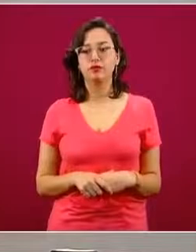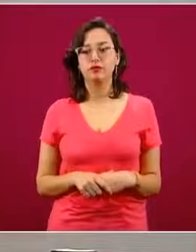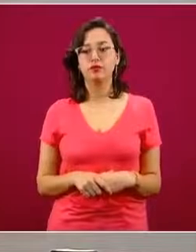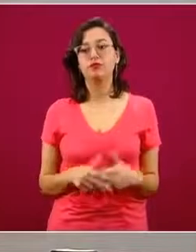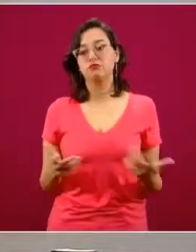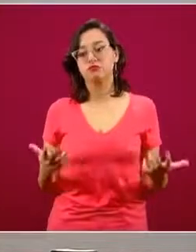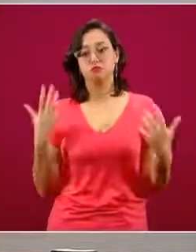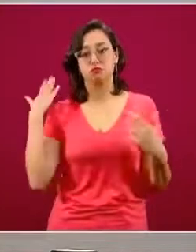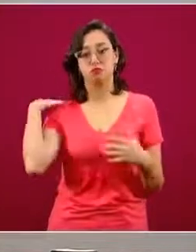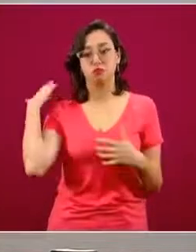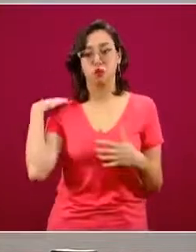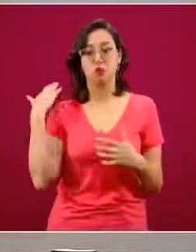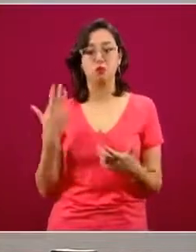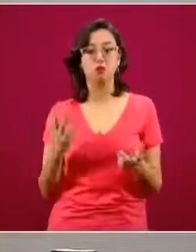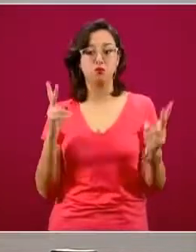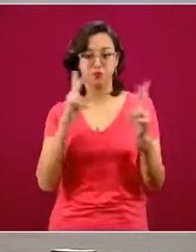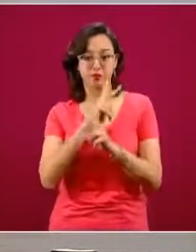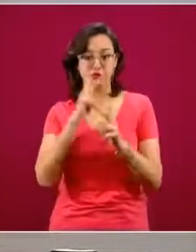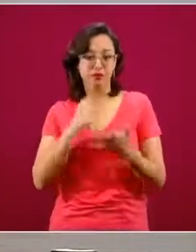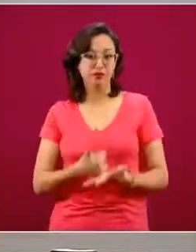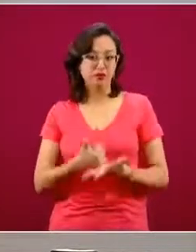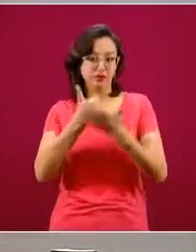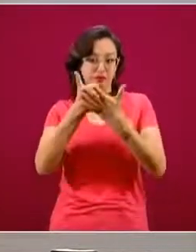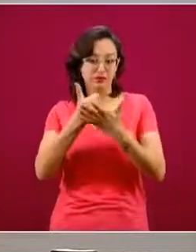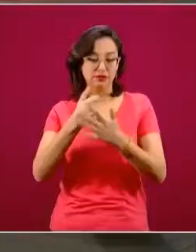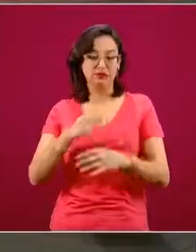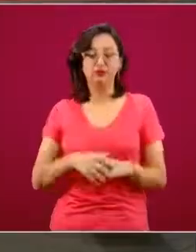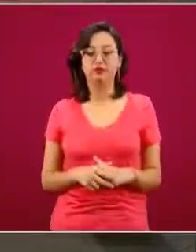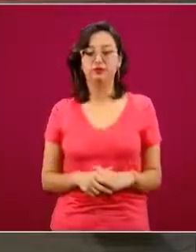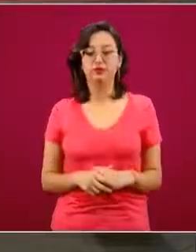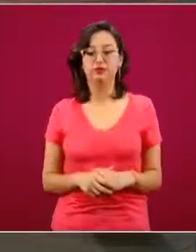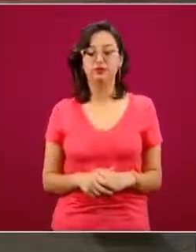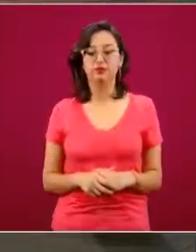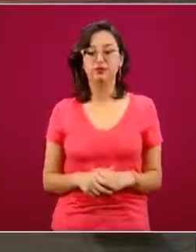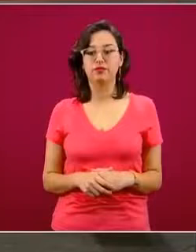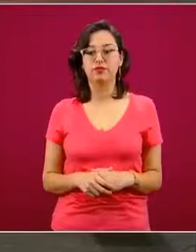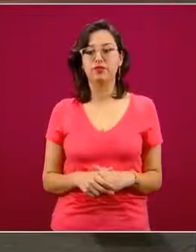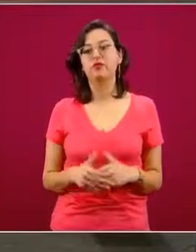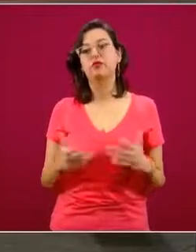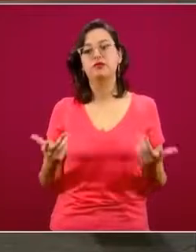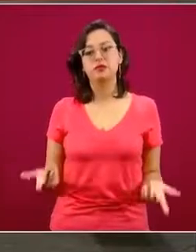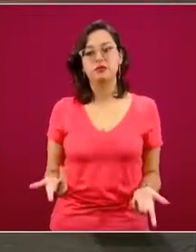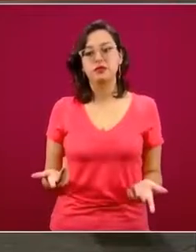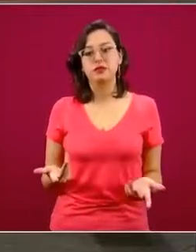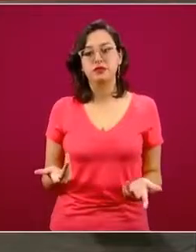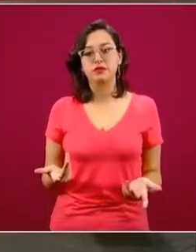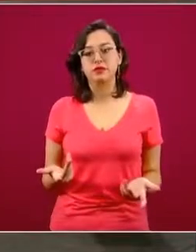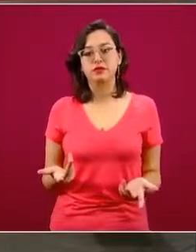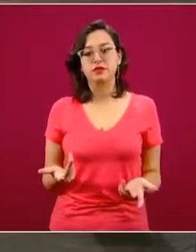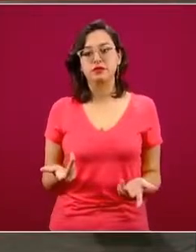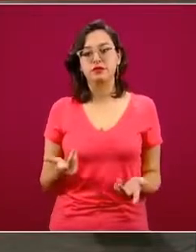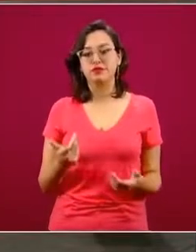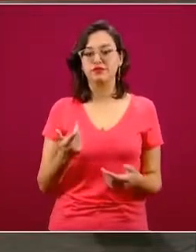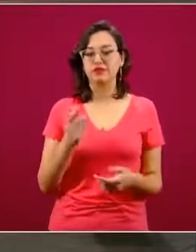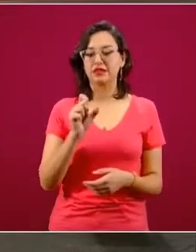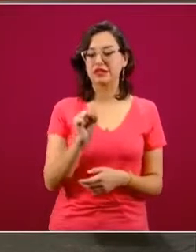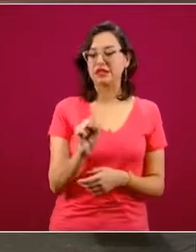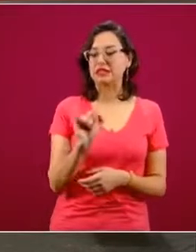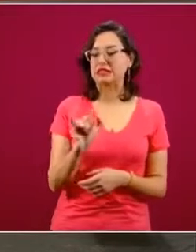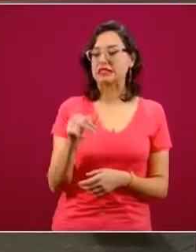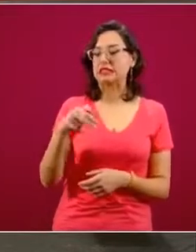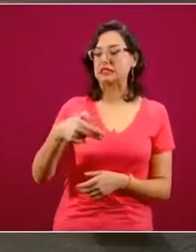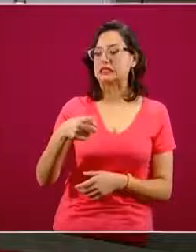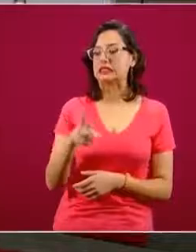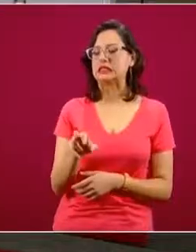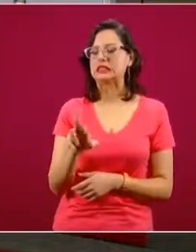esa es la función de los pulmones. Entonces, este es el síndrome clínico, le llamamos síndrome a aquella condición que puede estar